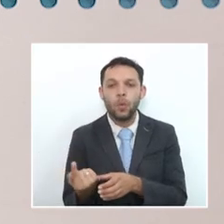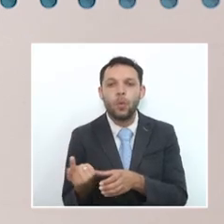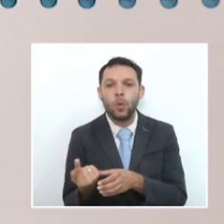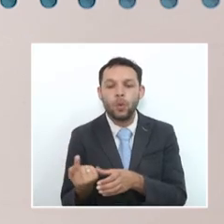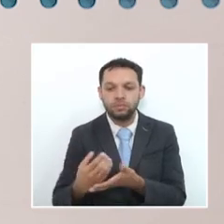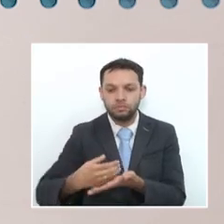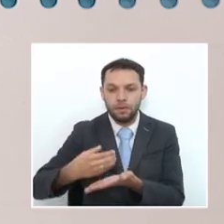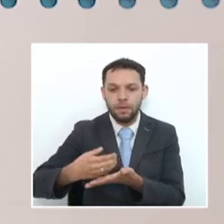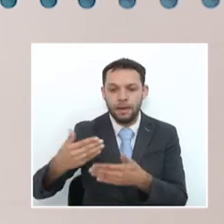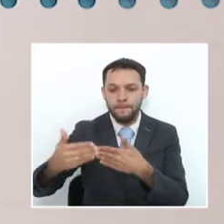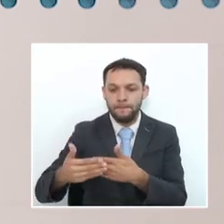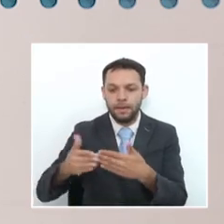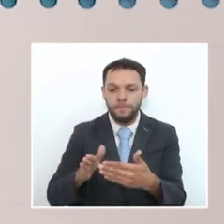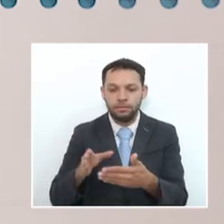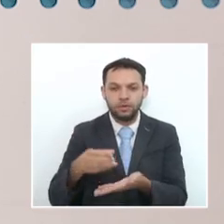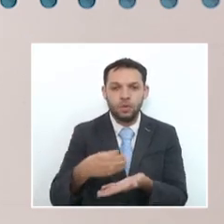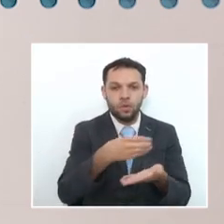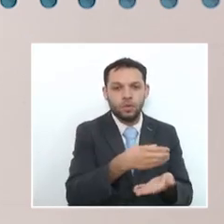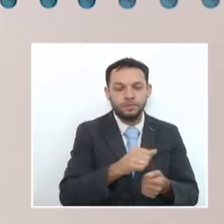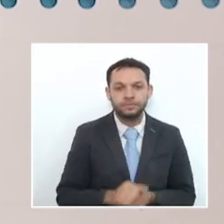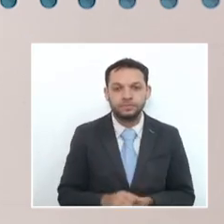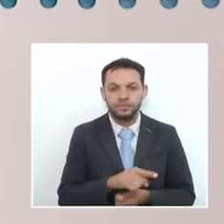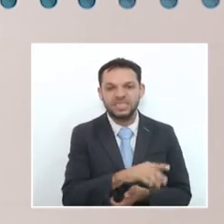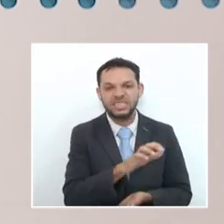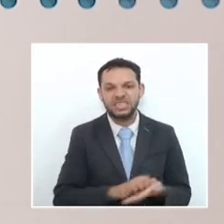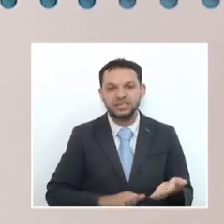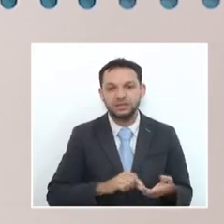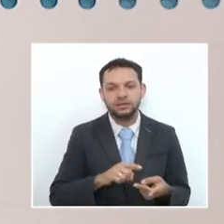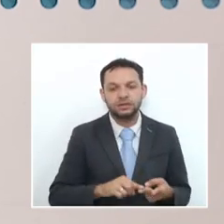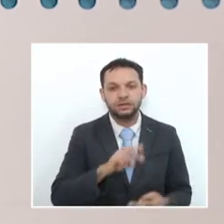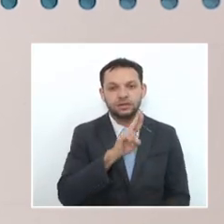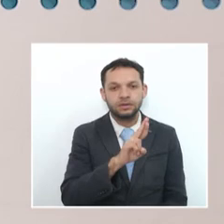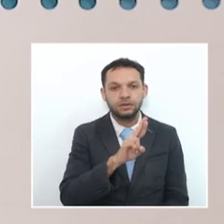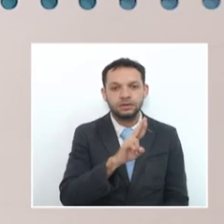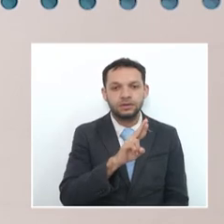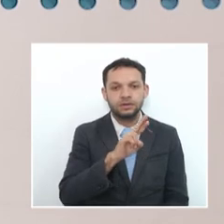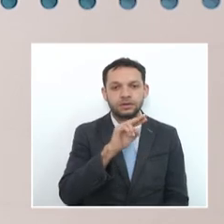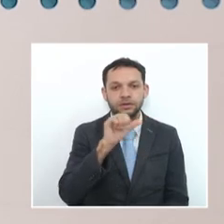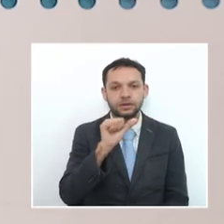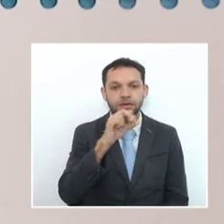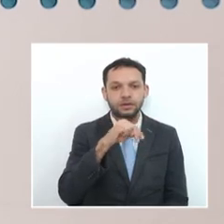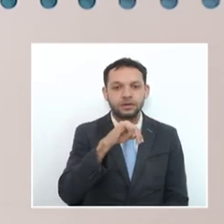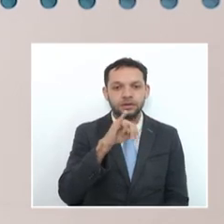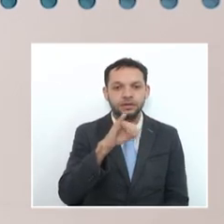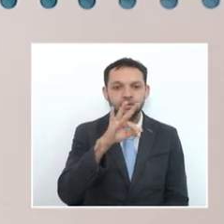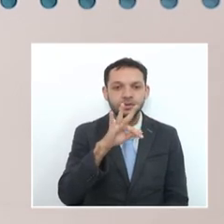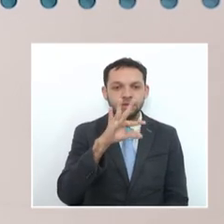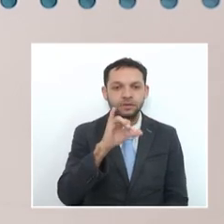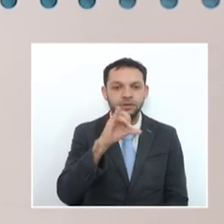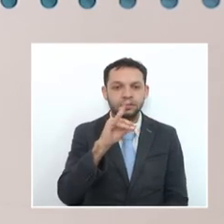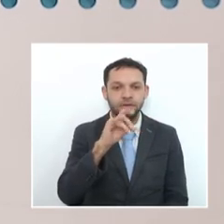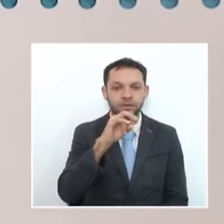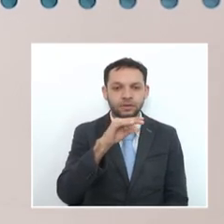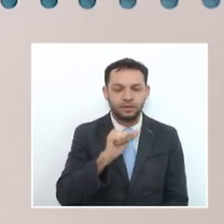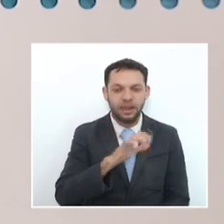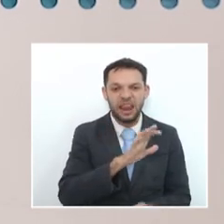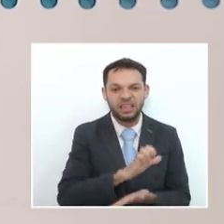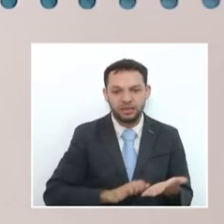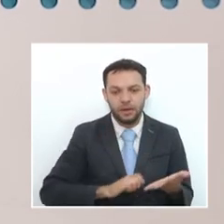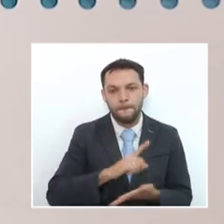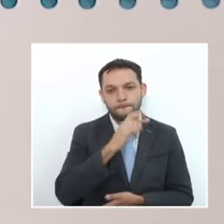las... Quitaron la ranitidina porque saben que daba productos de cáncer. Descubrieron que el Dolorlec tenía meloxicam